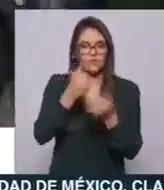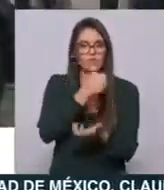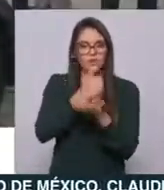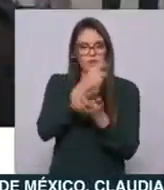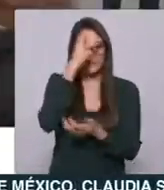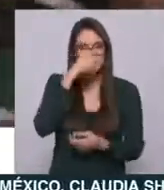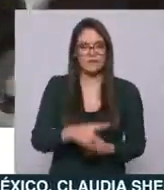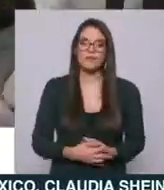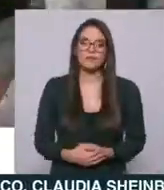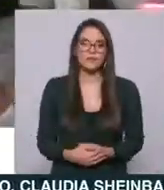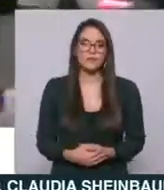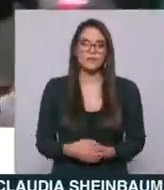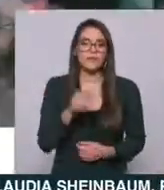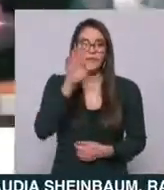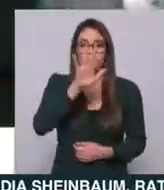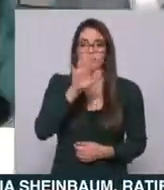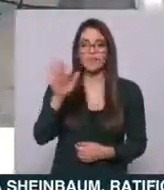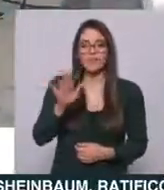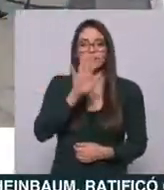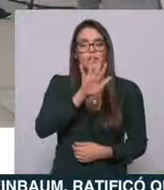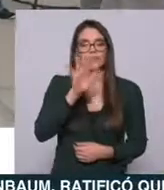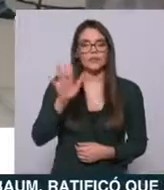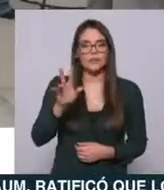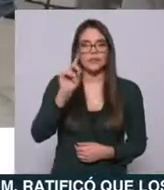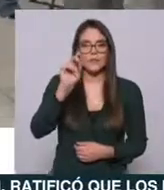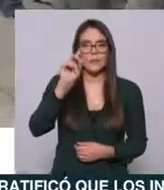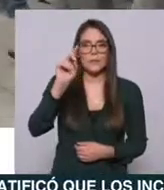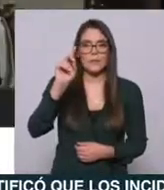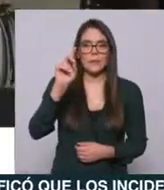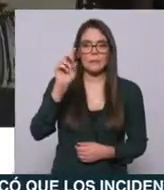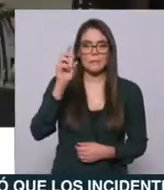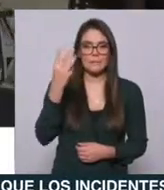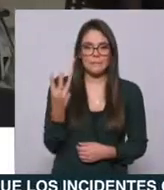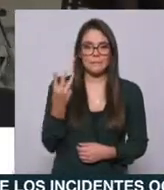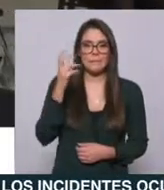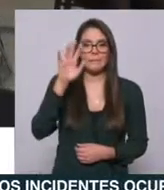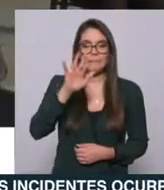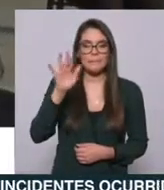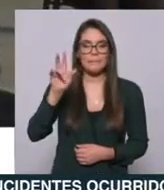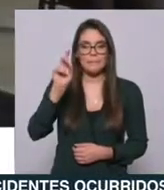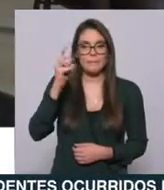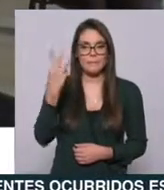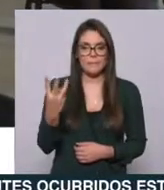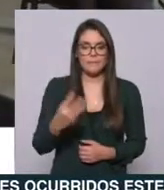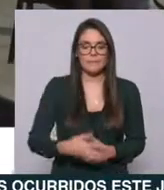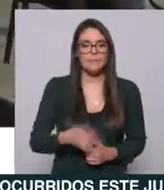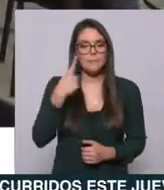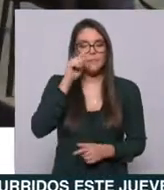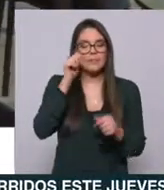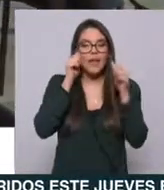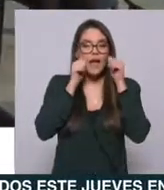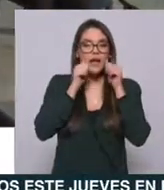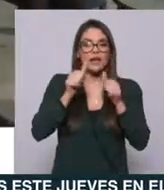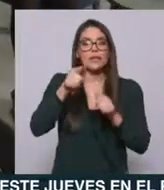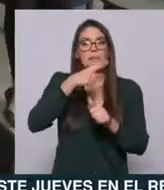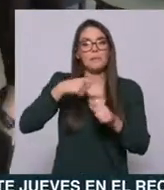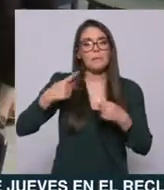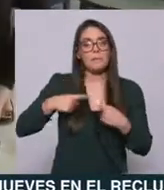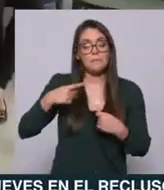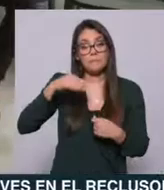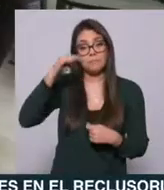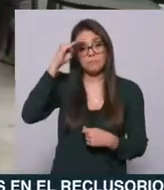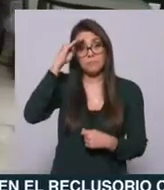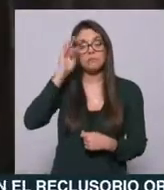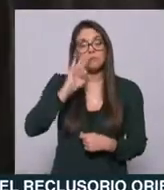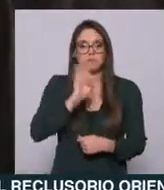el 55 55 33 55 33, para la atención de quienes consideran que necesitan